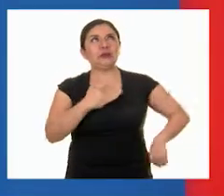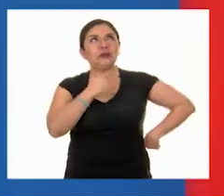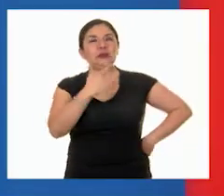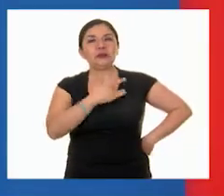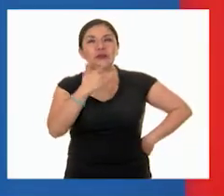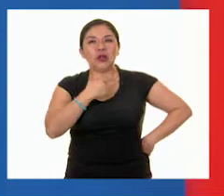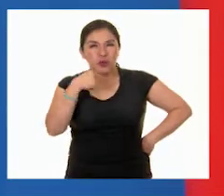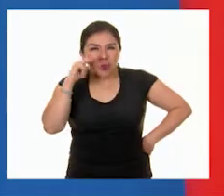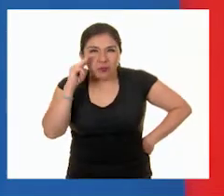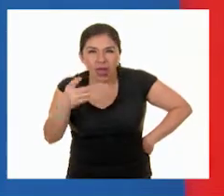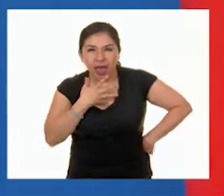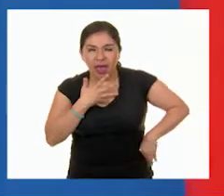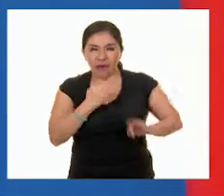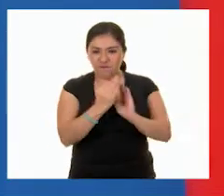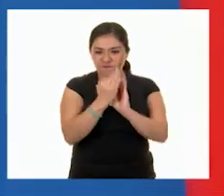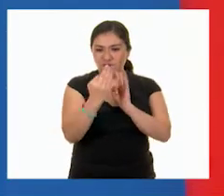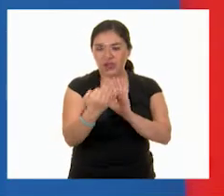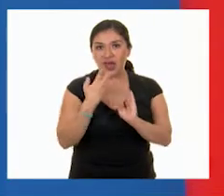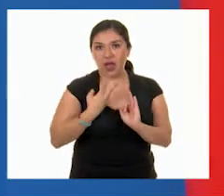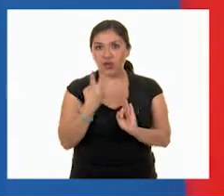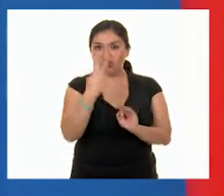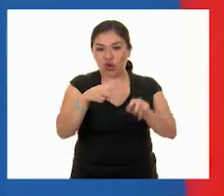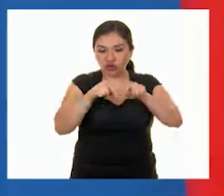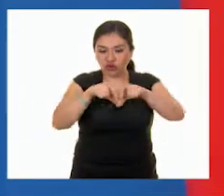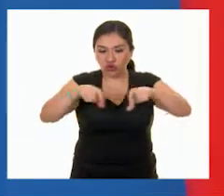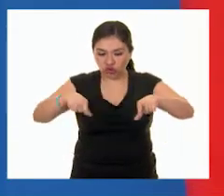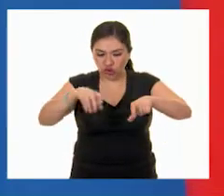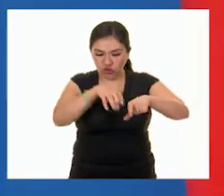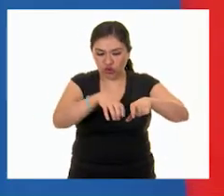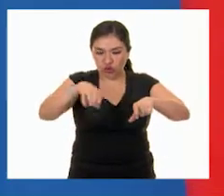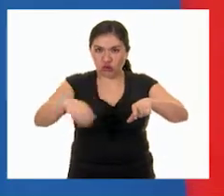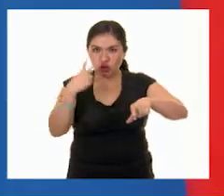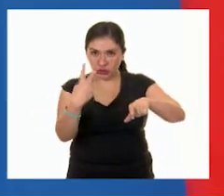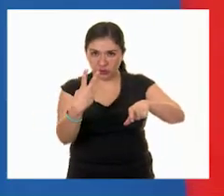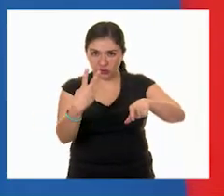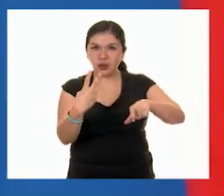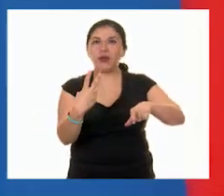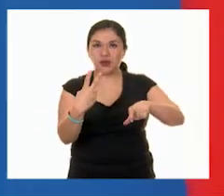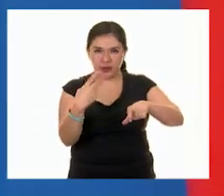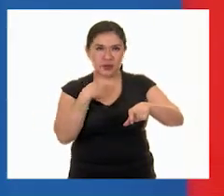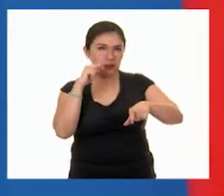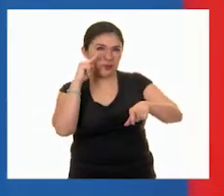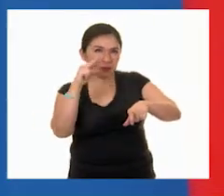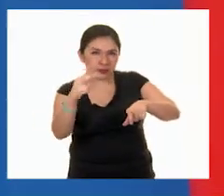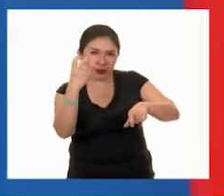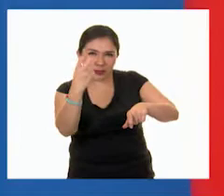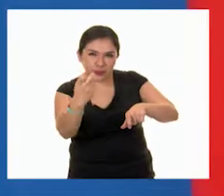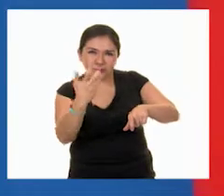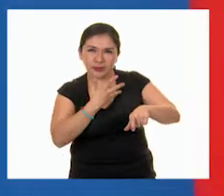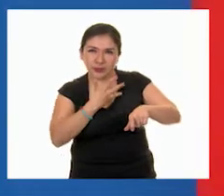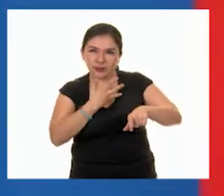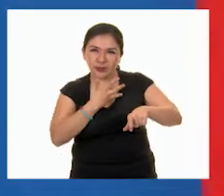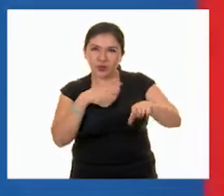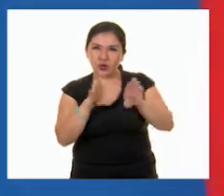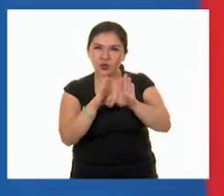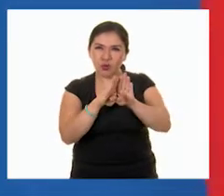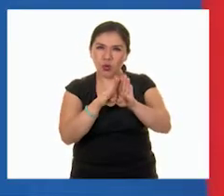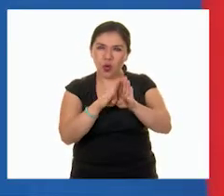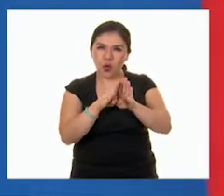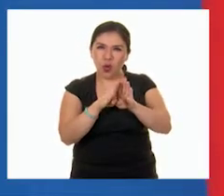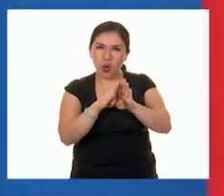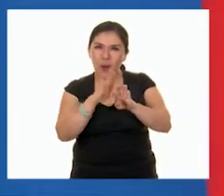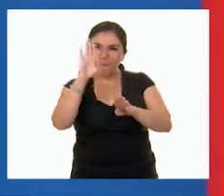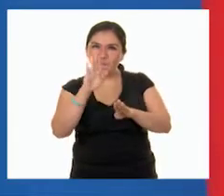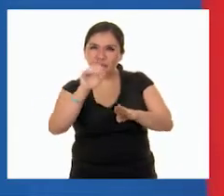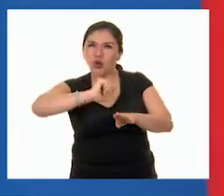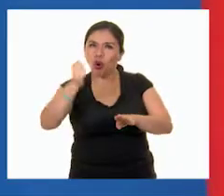Entonces, vemos que de frente hay 2 cubos. Sí, es cierto. Y desde esta imagen que se ve aquí, hacia la parte de atrás, tiene